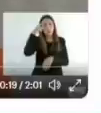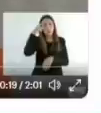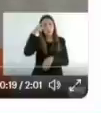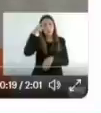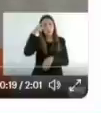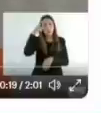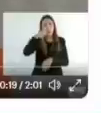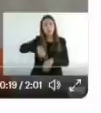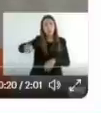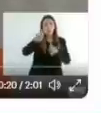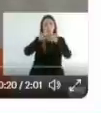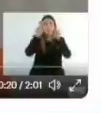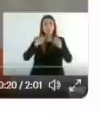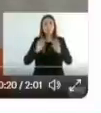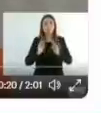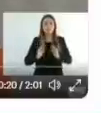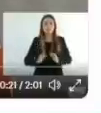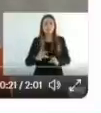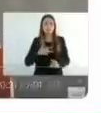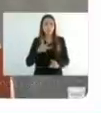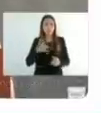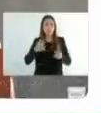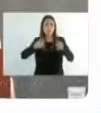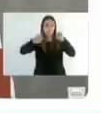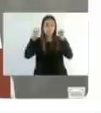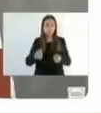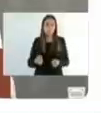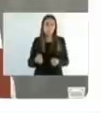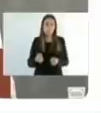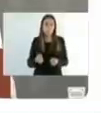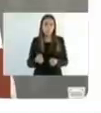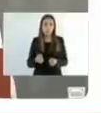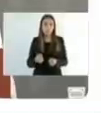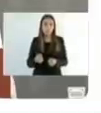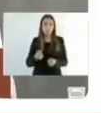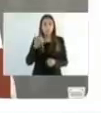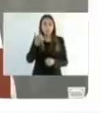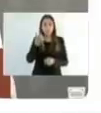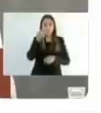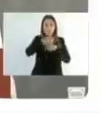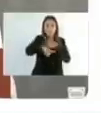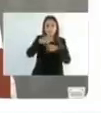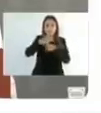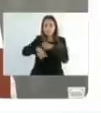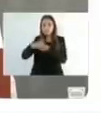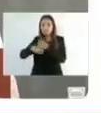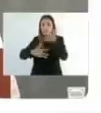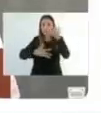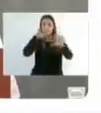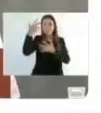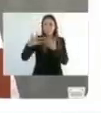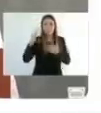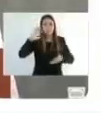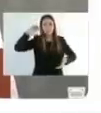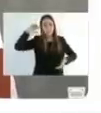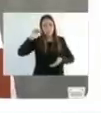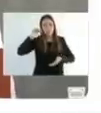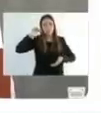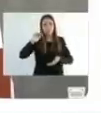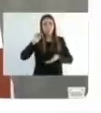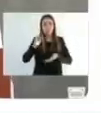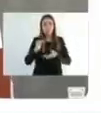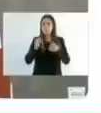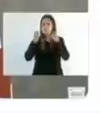Y bueno, vamos a escucharlo. Podamos reducir la incidencia delictiva. Y lo vamos a lograr.